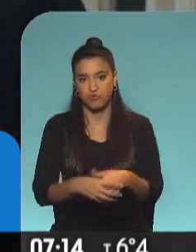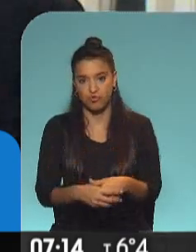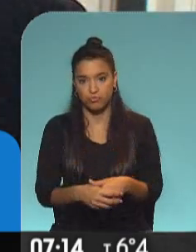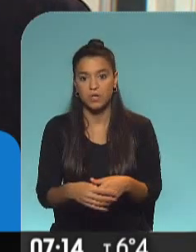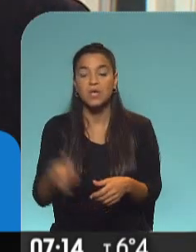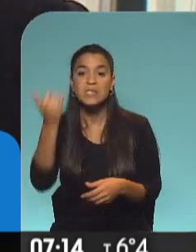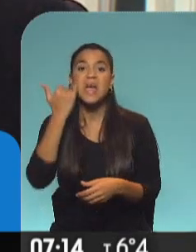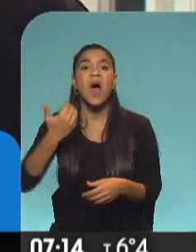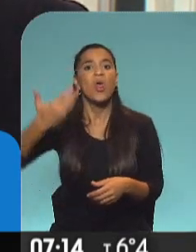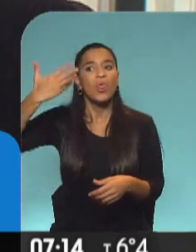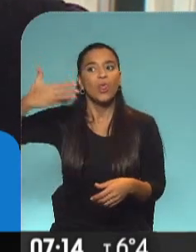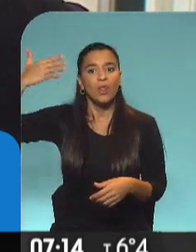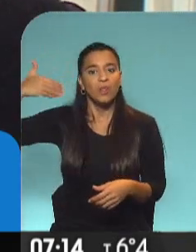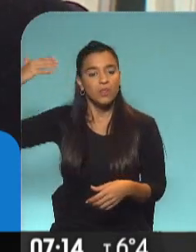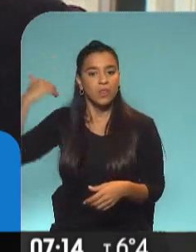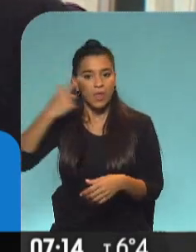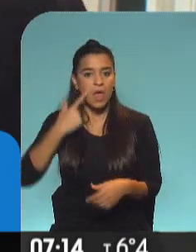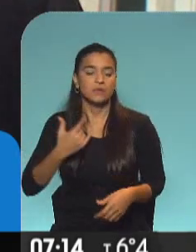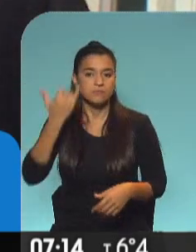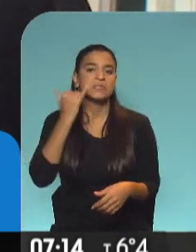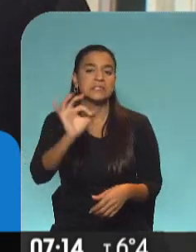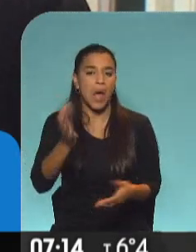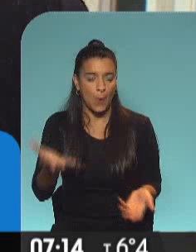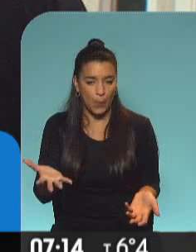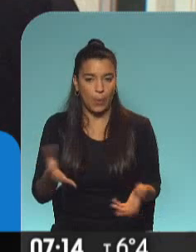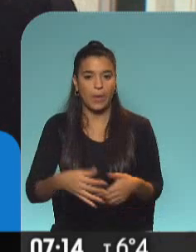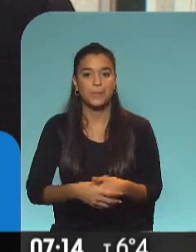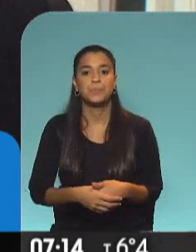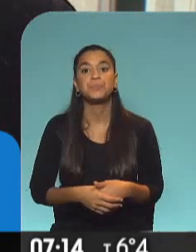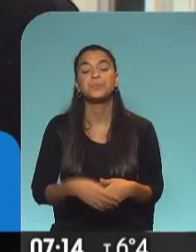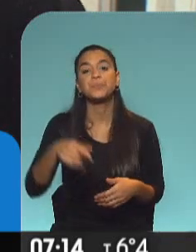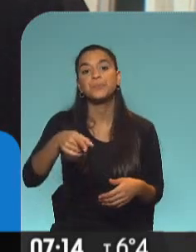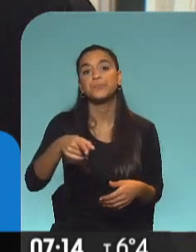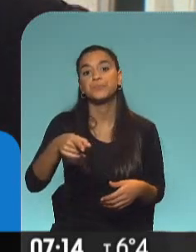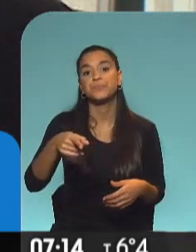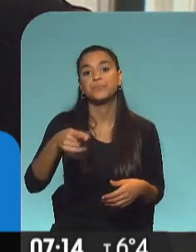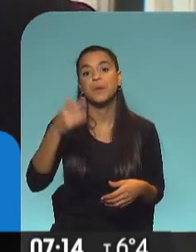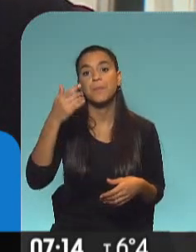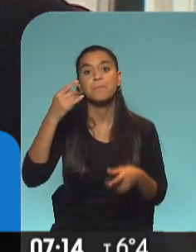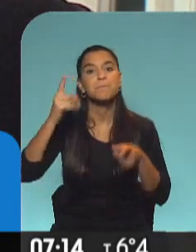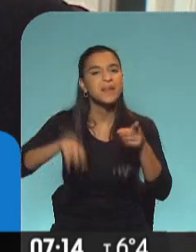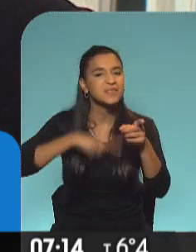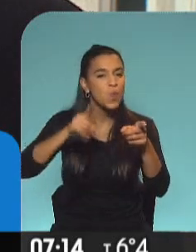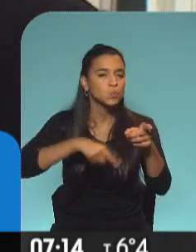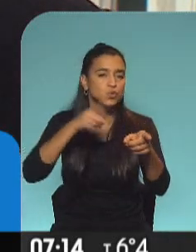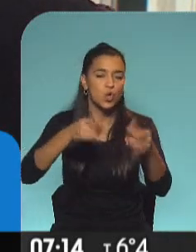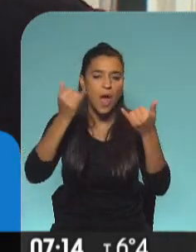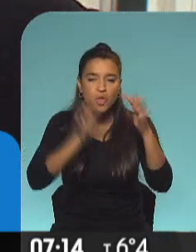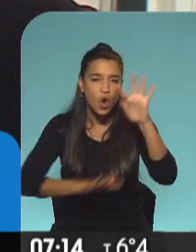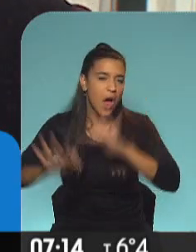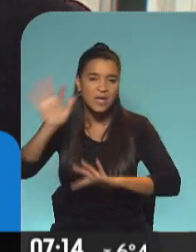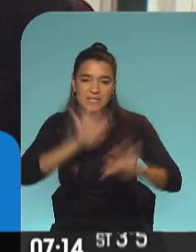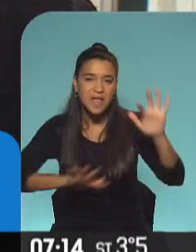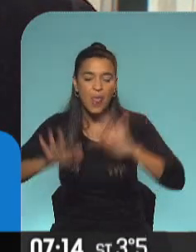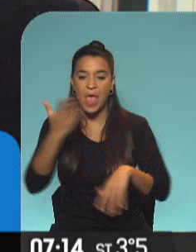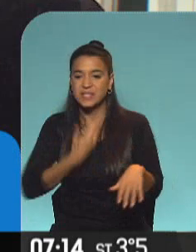Ya hace varios días que está plenamente probado que ha habido una persecución sistemática, organizada del